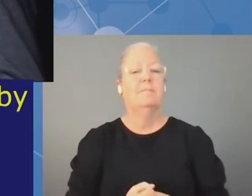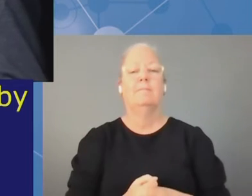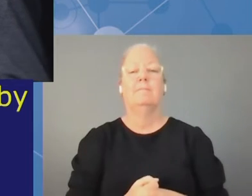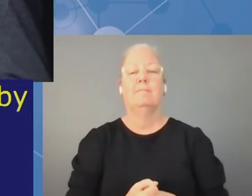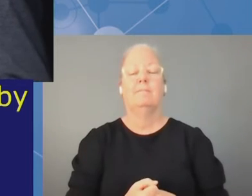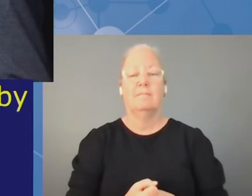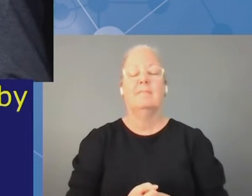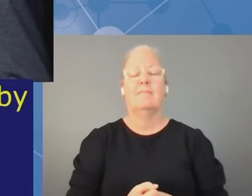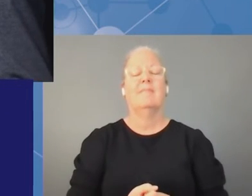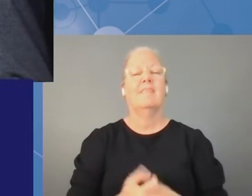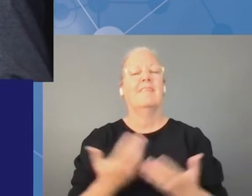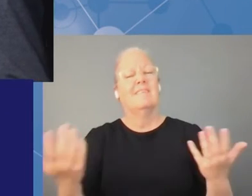Asimismo, me gustaría decir lo siguiente.